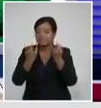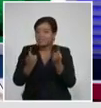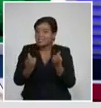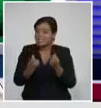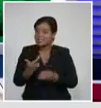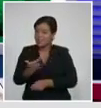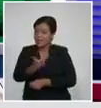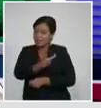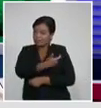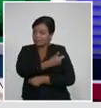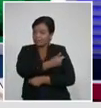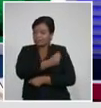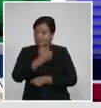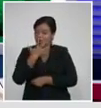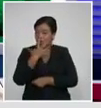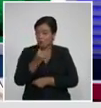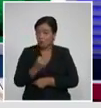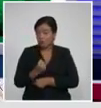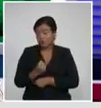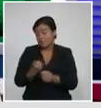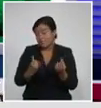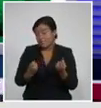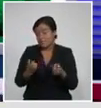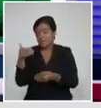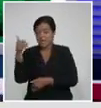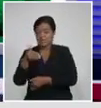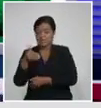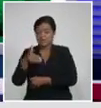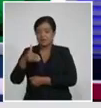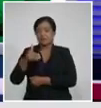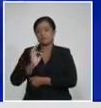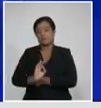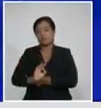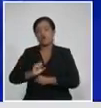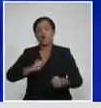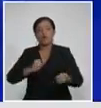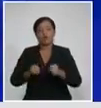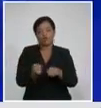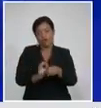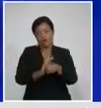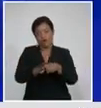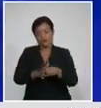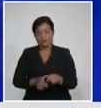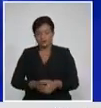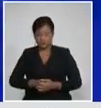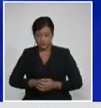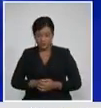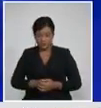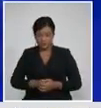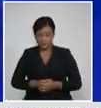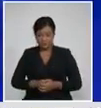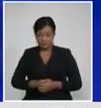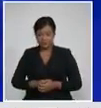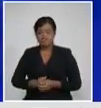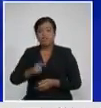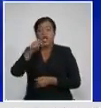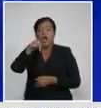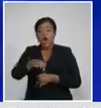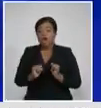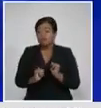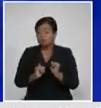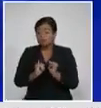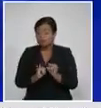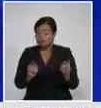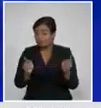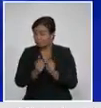la vacuna para participar activamente en el control de la enfermedad. Hoy ha tenido que ser una información más resumida sobre el comportamiento